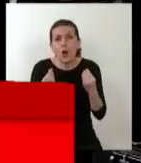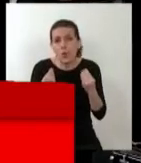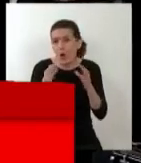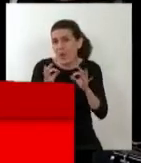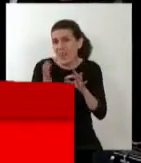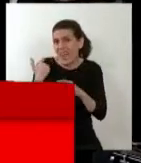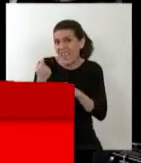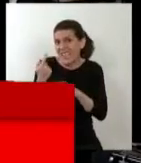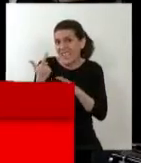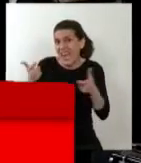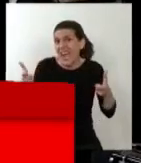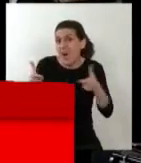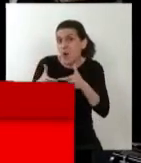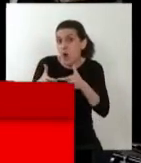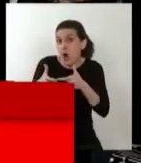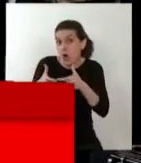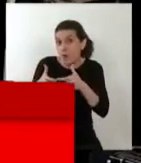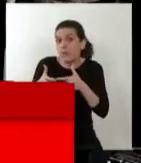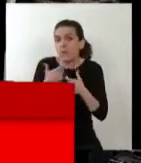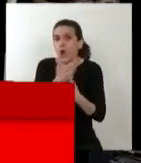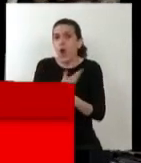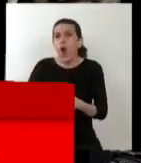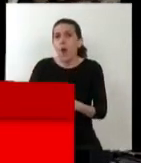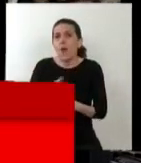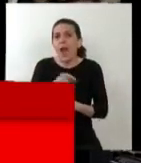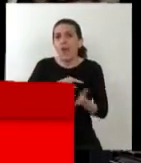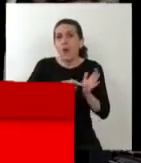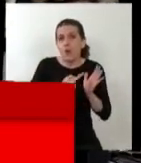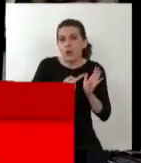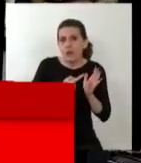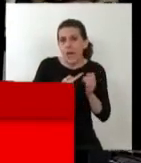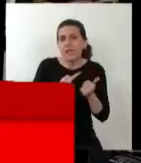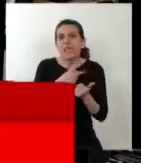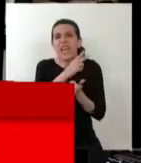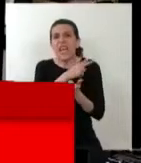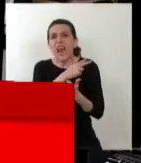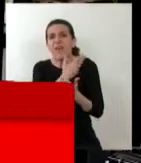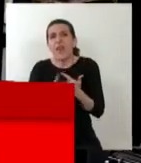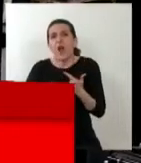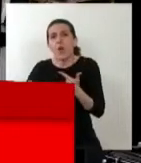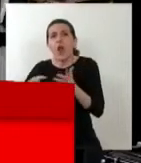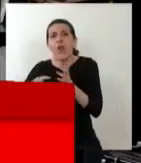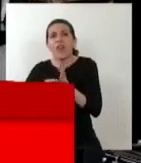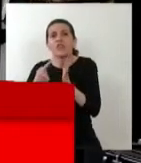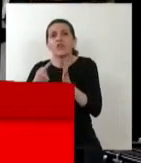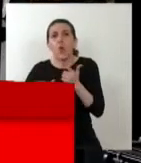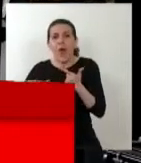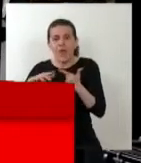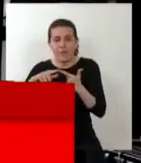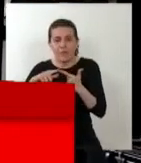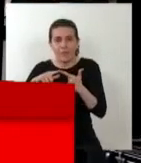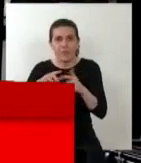de terminar una reunión con el gobernador de Buenos Aires y con el jefe de gobierno de la ciudad de Buenos Aires.